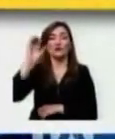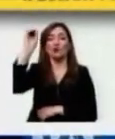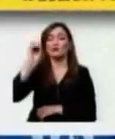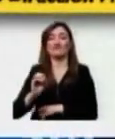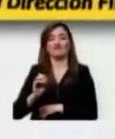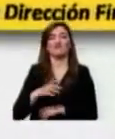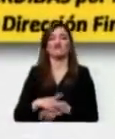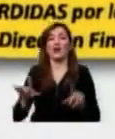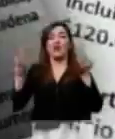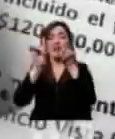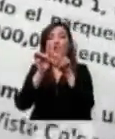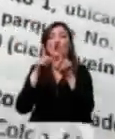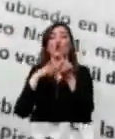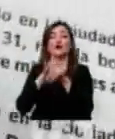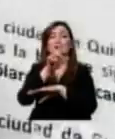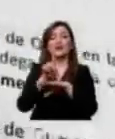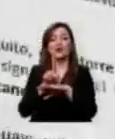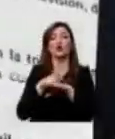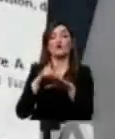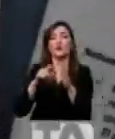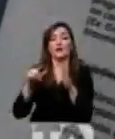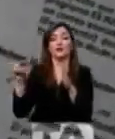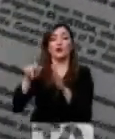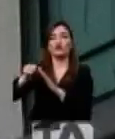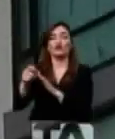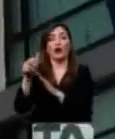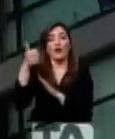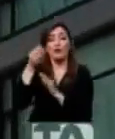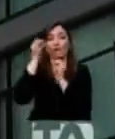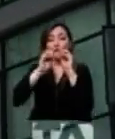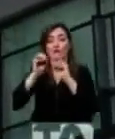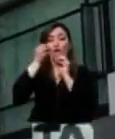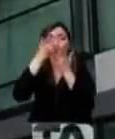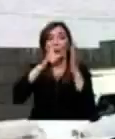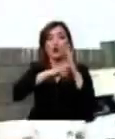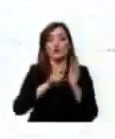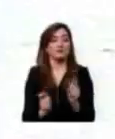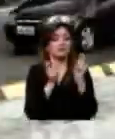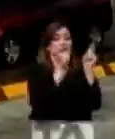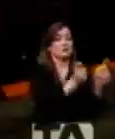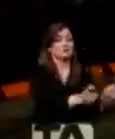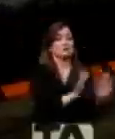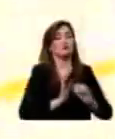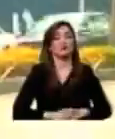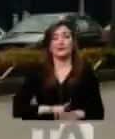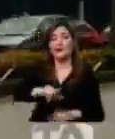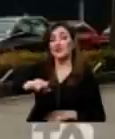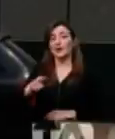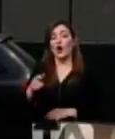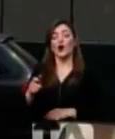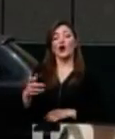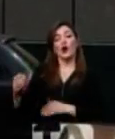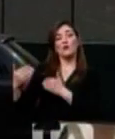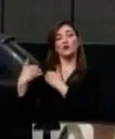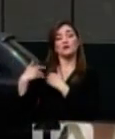dirección financiera del canal estos y otros informes están ya en manos de las autoridades de la contraloría pues se trata de canales que estando en poder